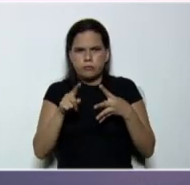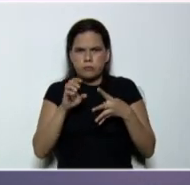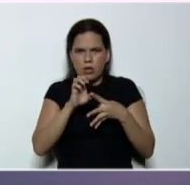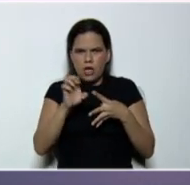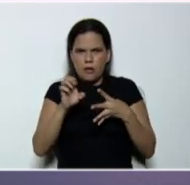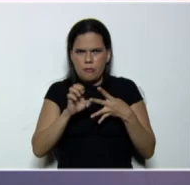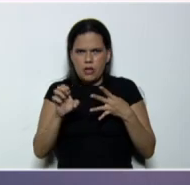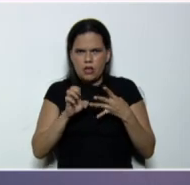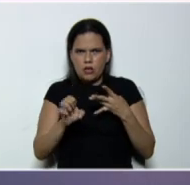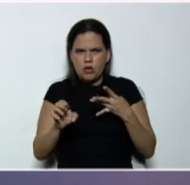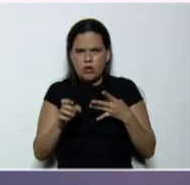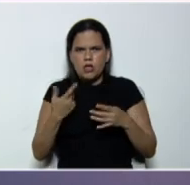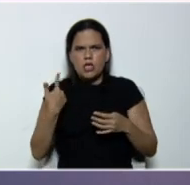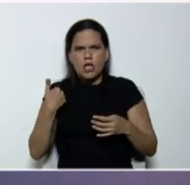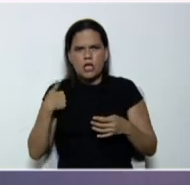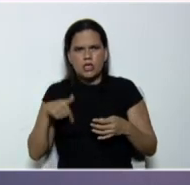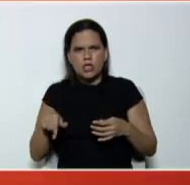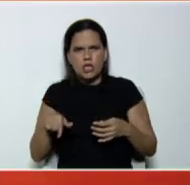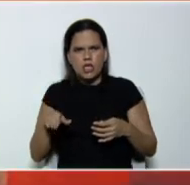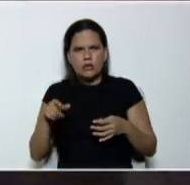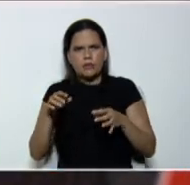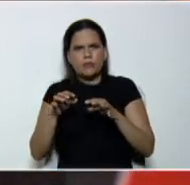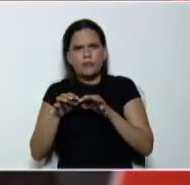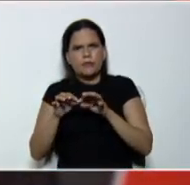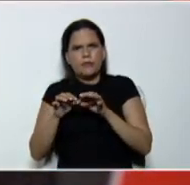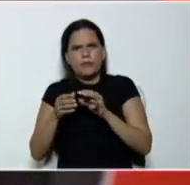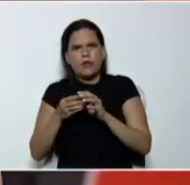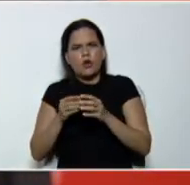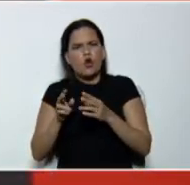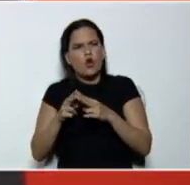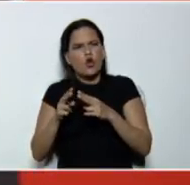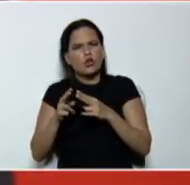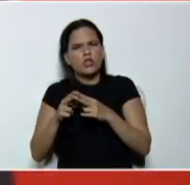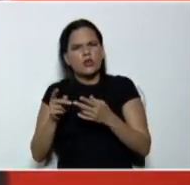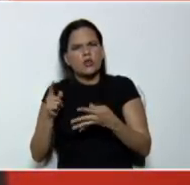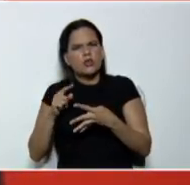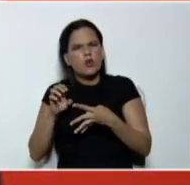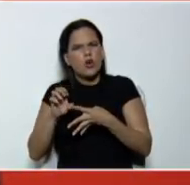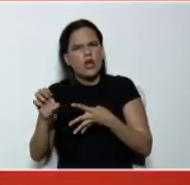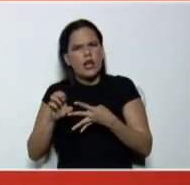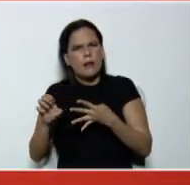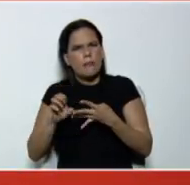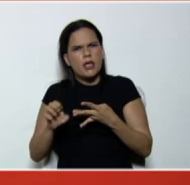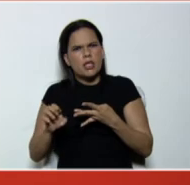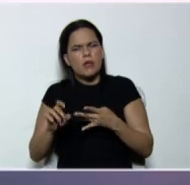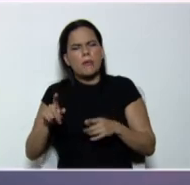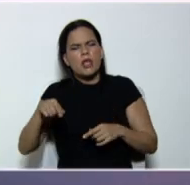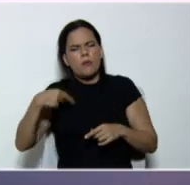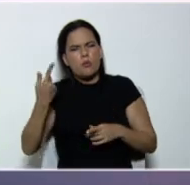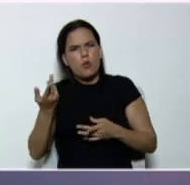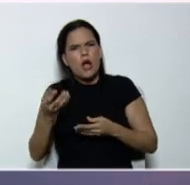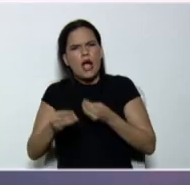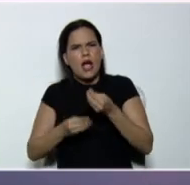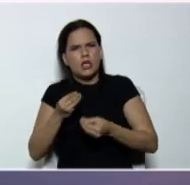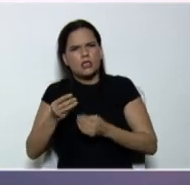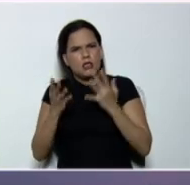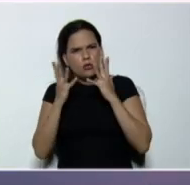él debe rastrear, conocer cuáles son los elementos para luego hacer el conteo.